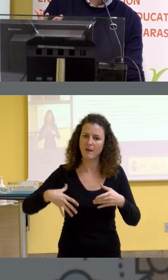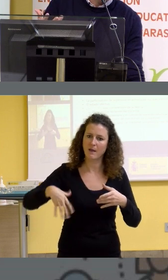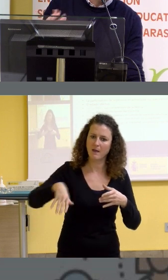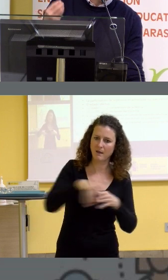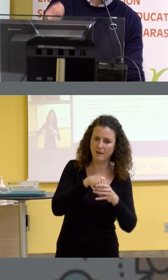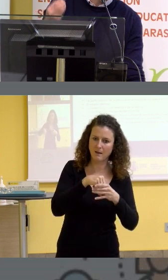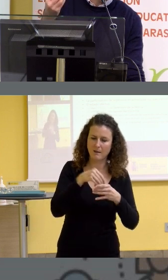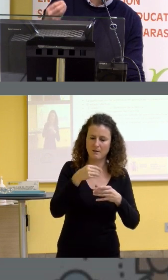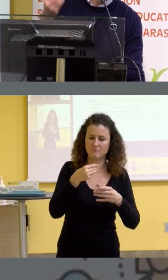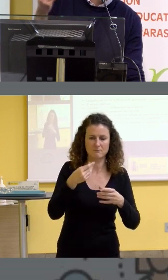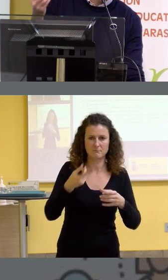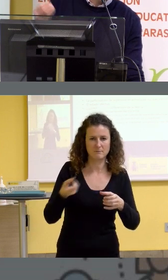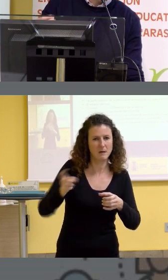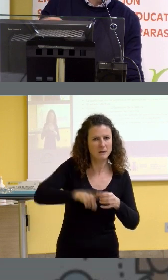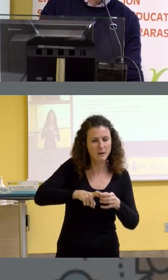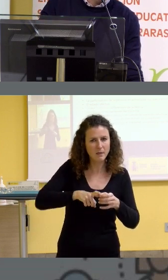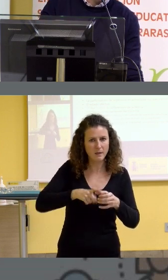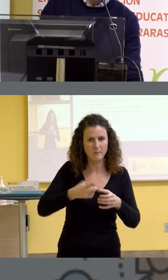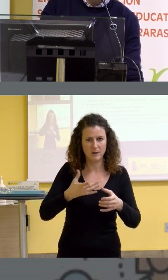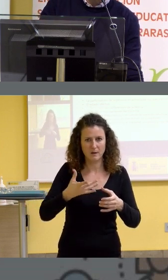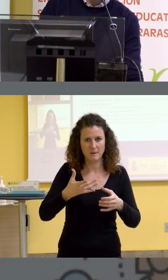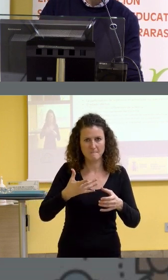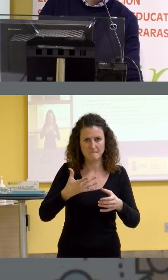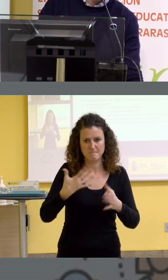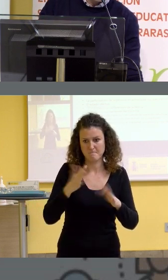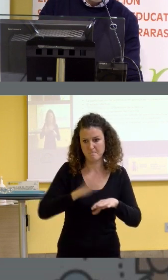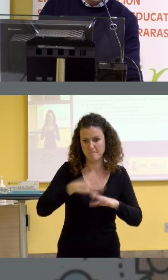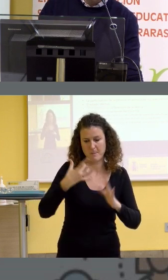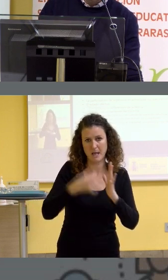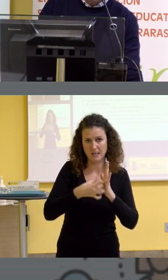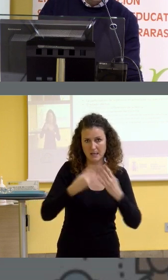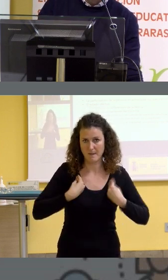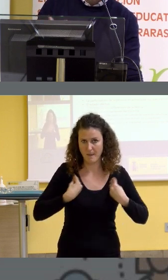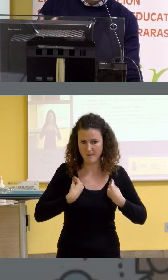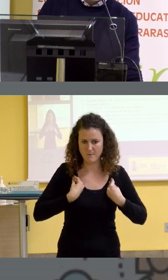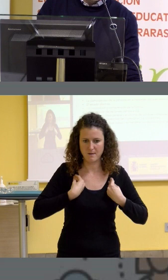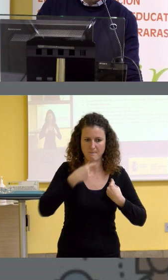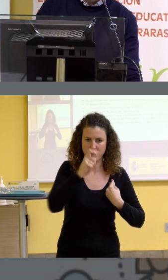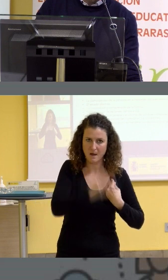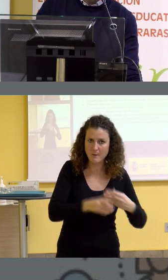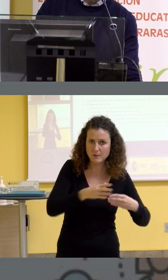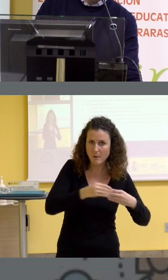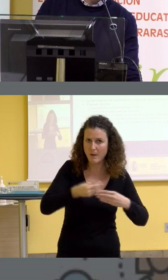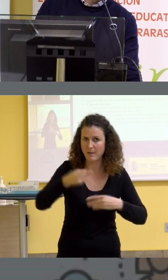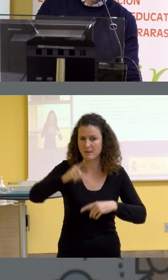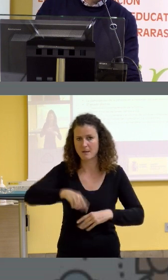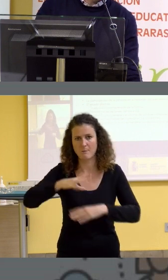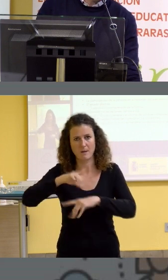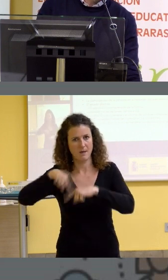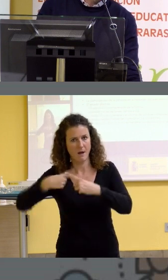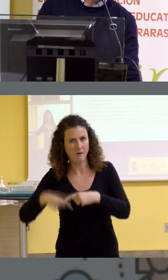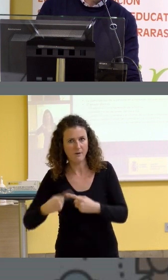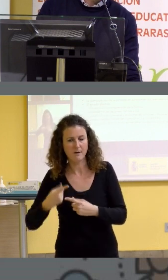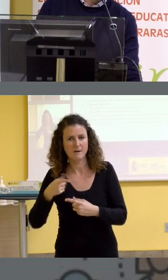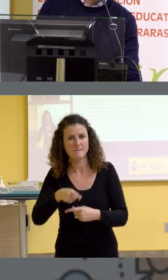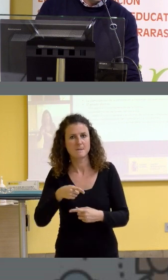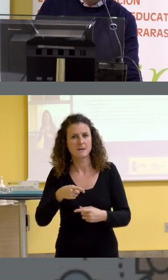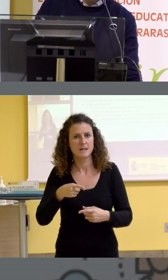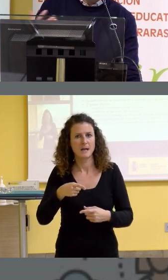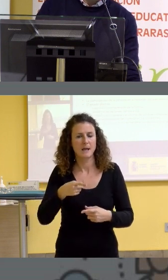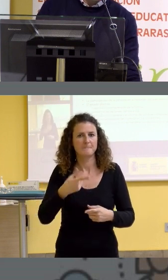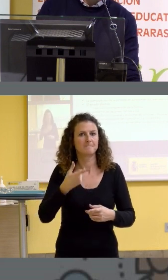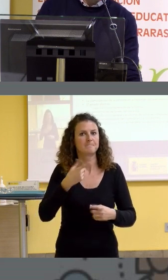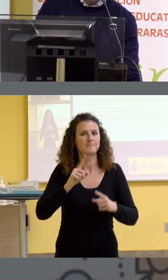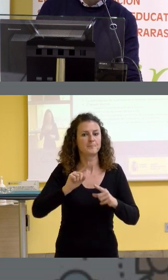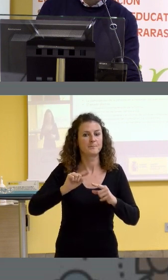qué sucede tiene un impacto brutal en la calidad de vida de los pacientes y de los familiares. El estado general de salud, controlar las complicaciones derivadas,